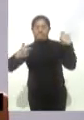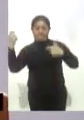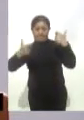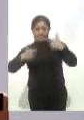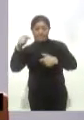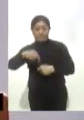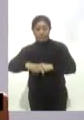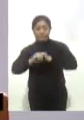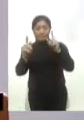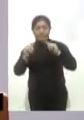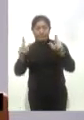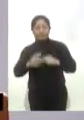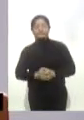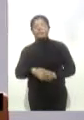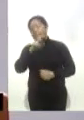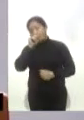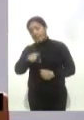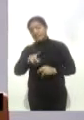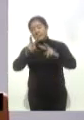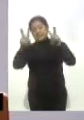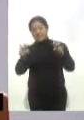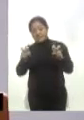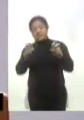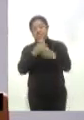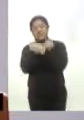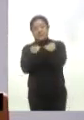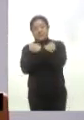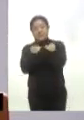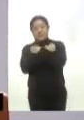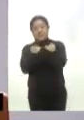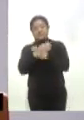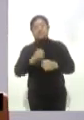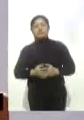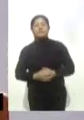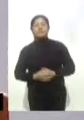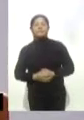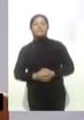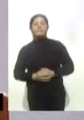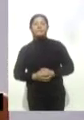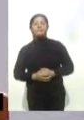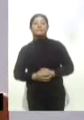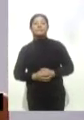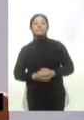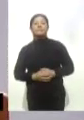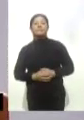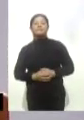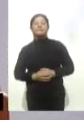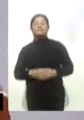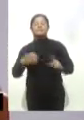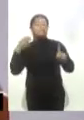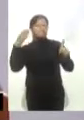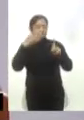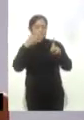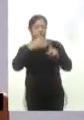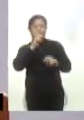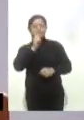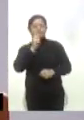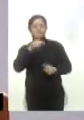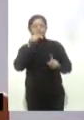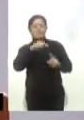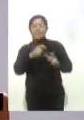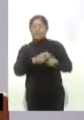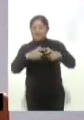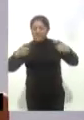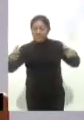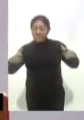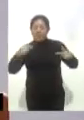educación, principalmente la que está directamente relacionada con la posibilidad de crecimiento económico,